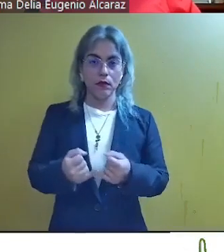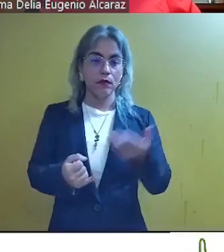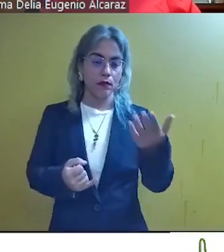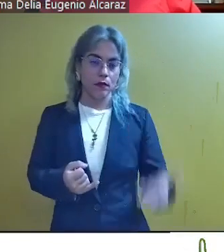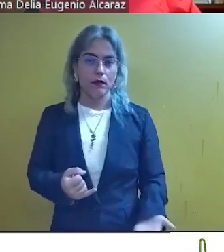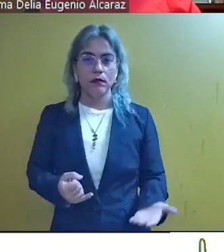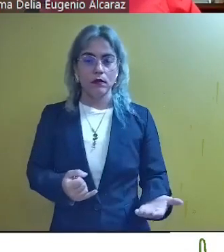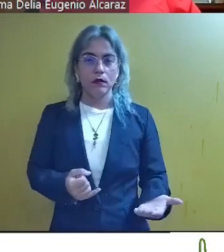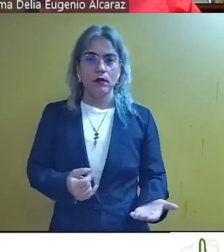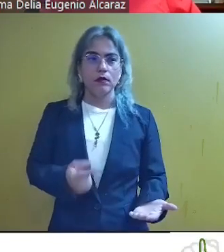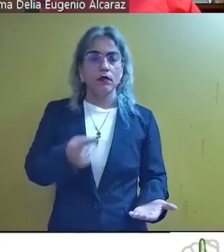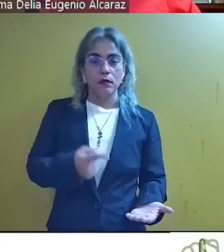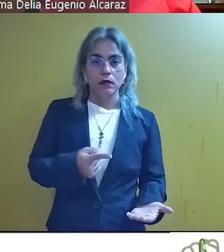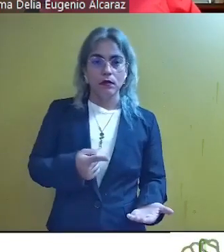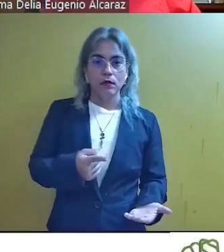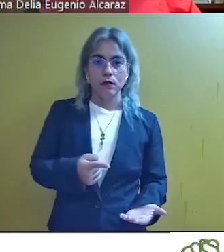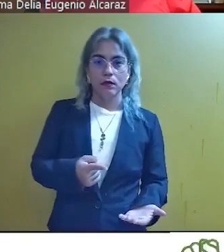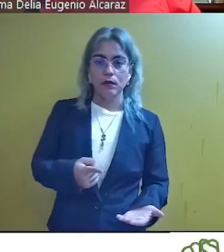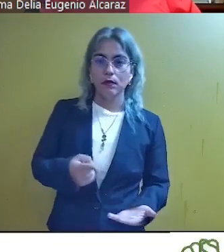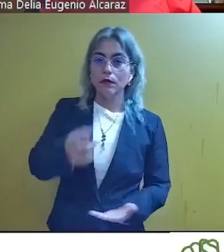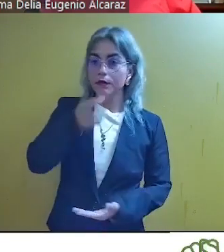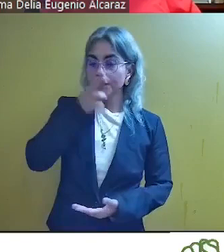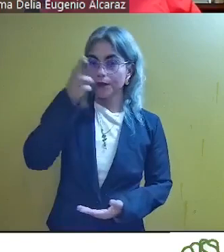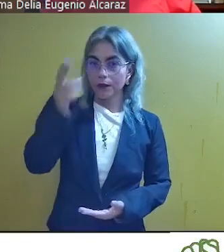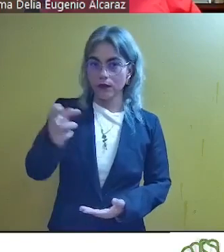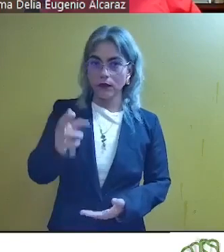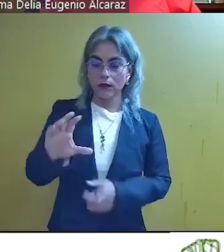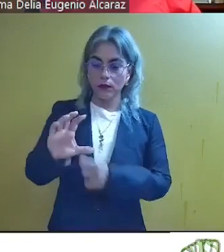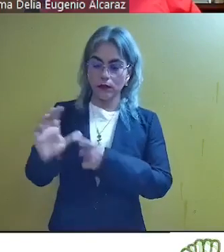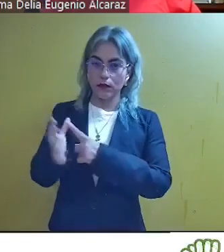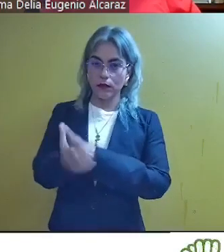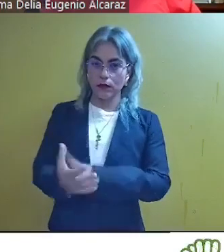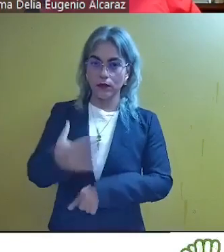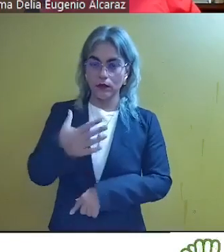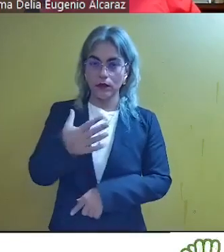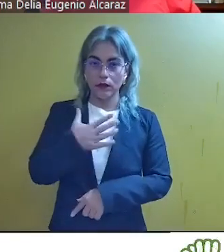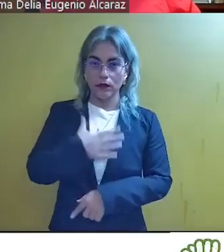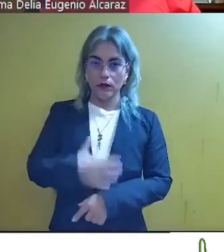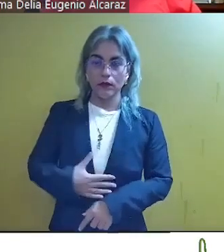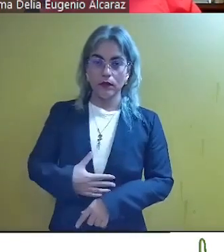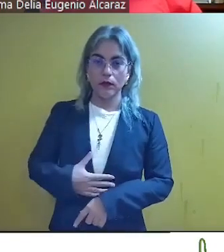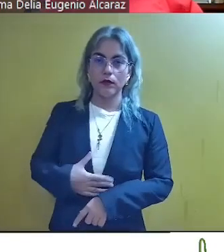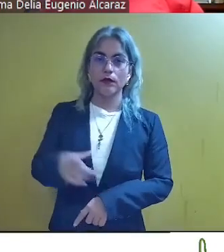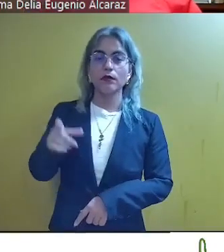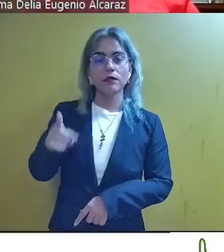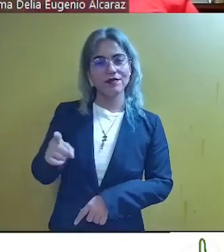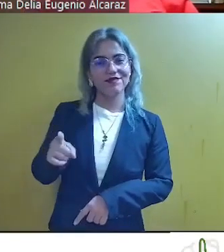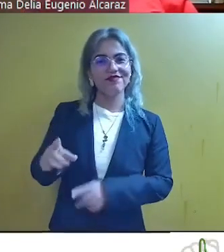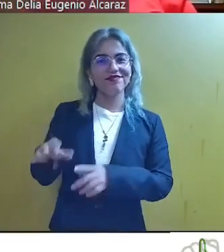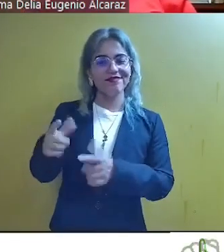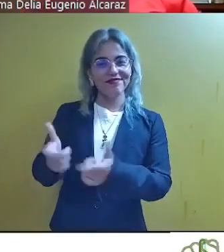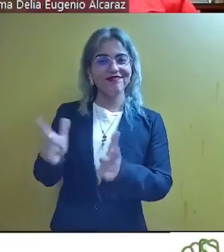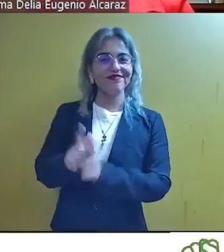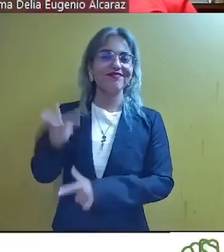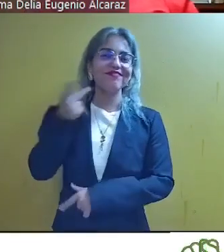a fin de controvertir la resolución dictada por la Comisión Nacional de Honestidad y Justicia de Morena en el expediente